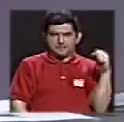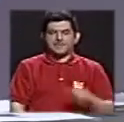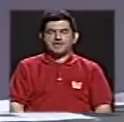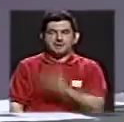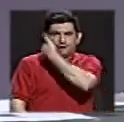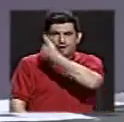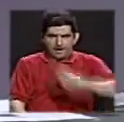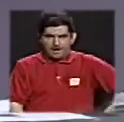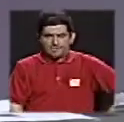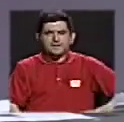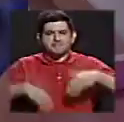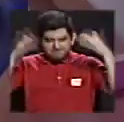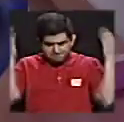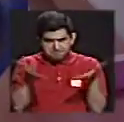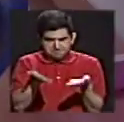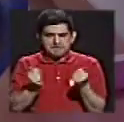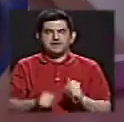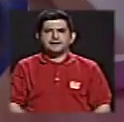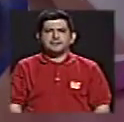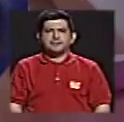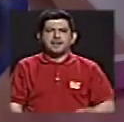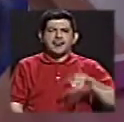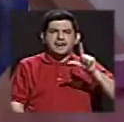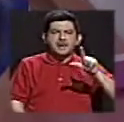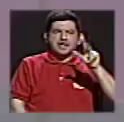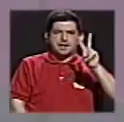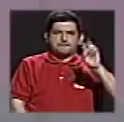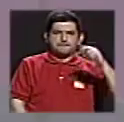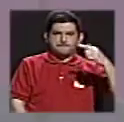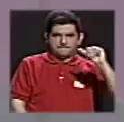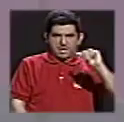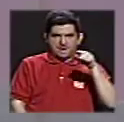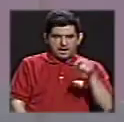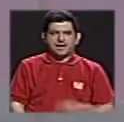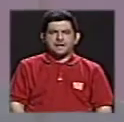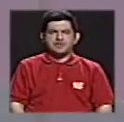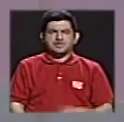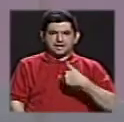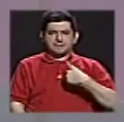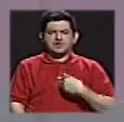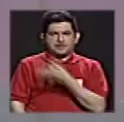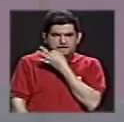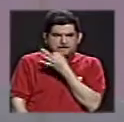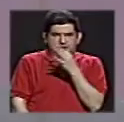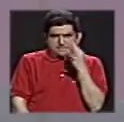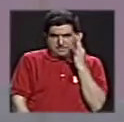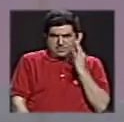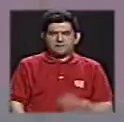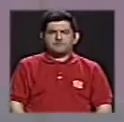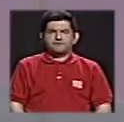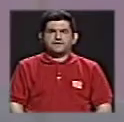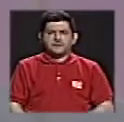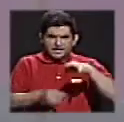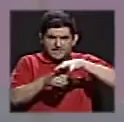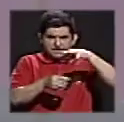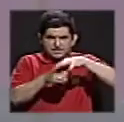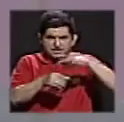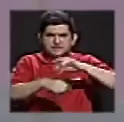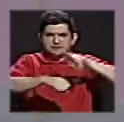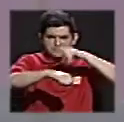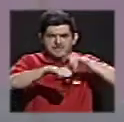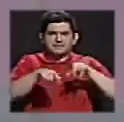provincia de Heredia. Bienvenida, se trata de Lilian Vega. Ella es parcelera de huertas orgánicas,